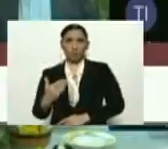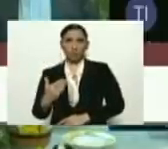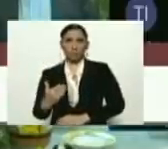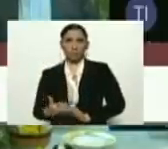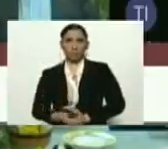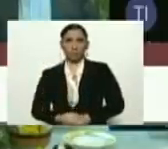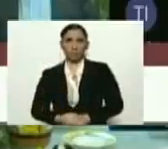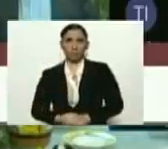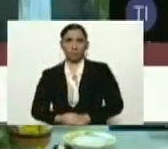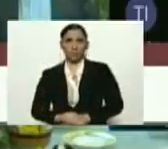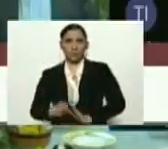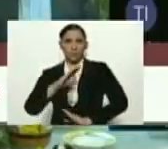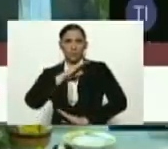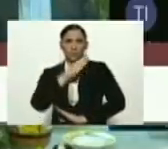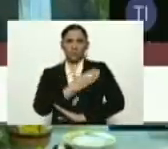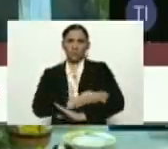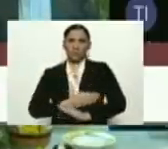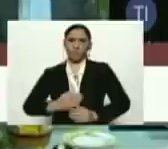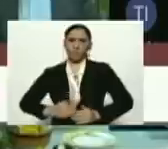heroicos,